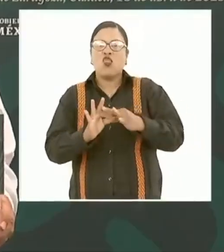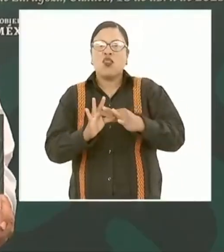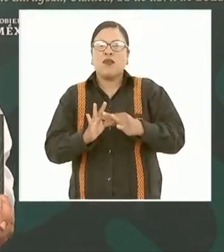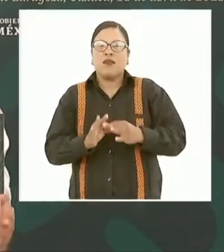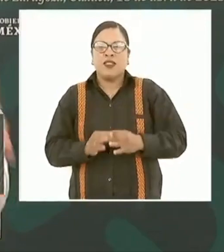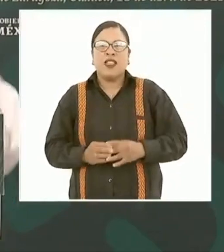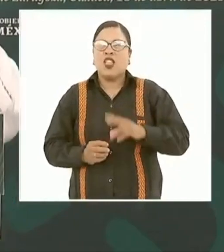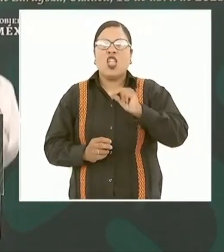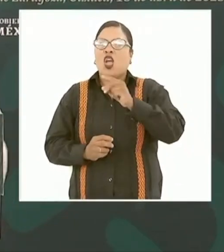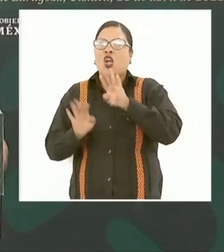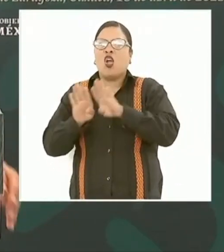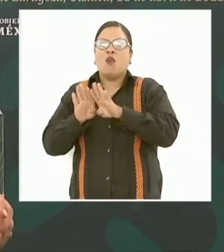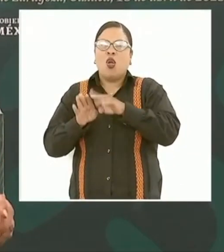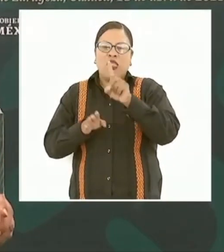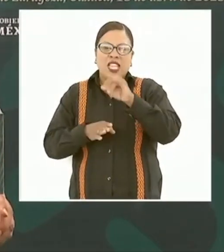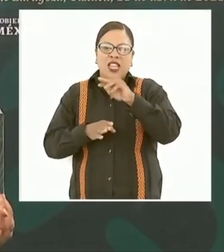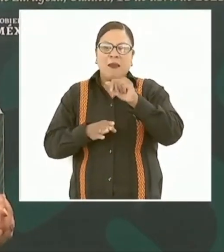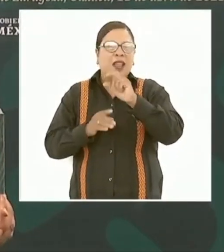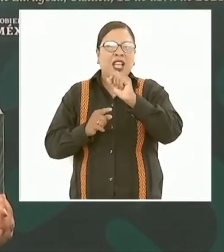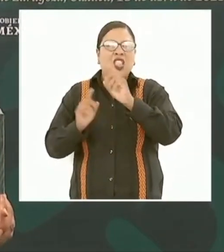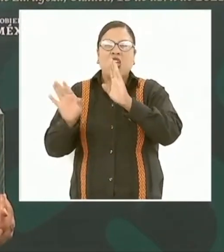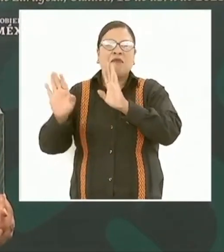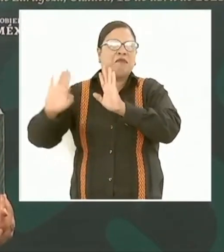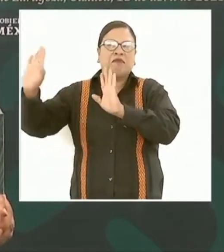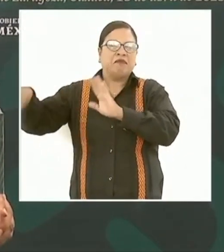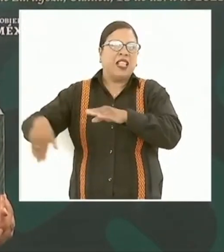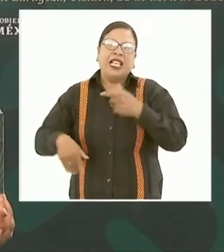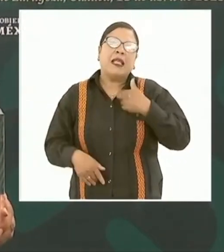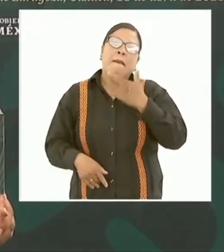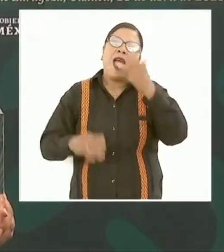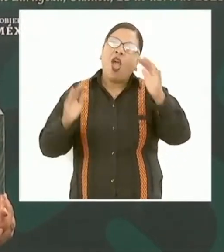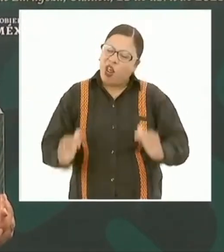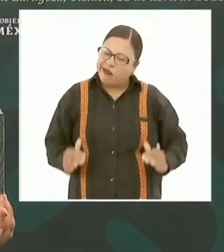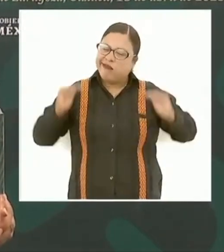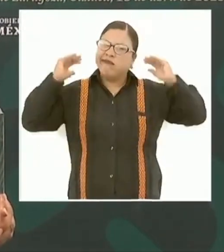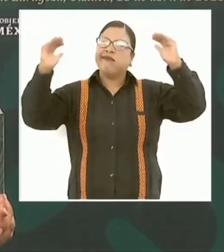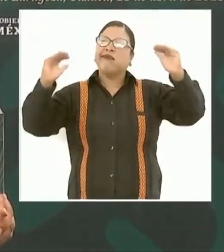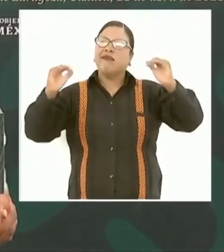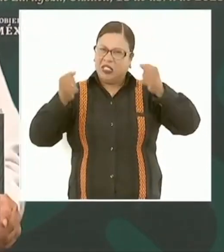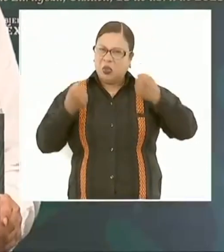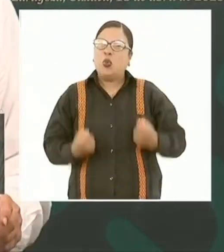va a ser como el de Dinamarca, ya lo pensé bien. Va a ser mejor que el de Dinamarca.